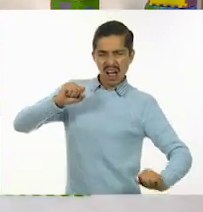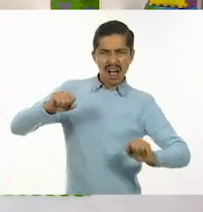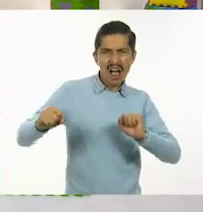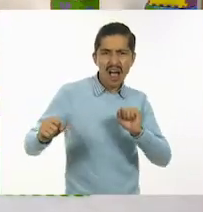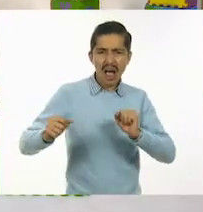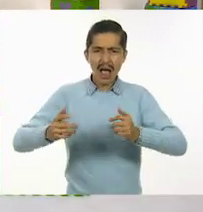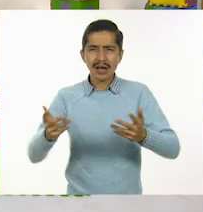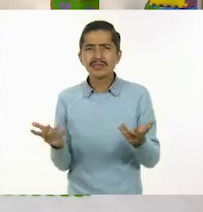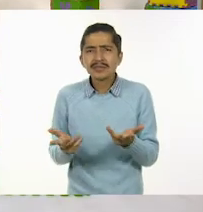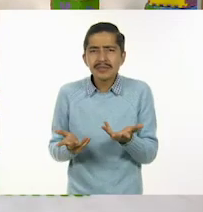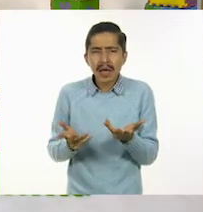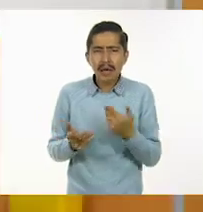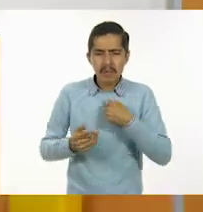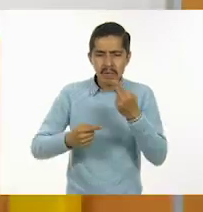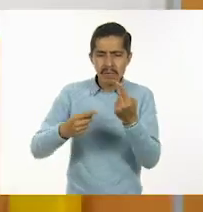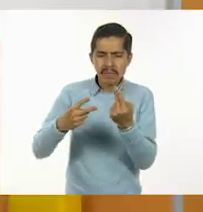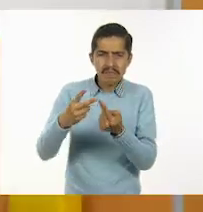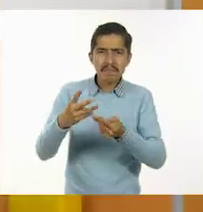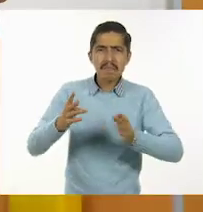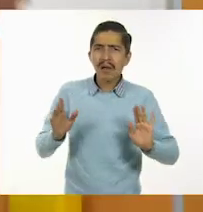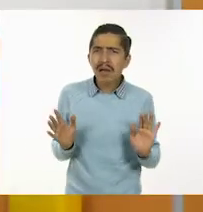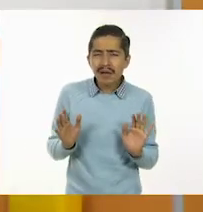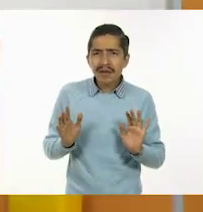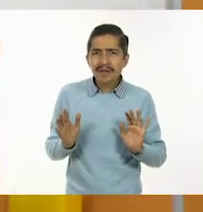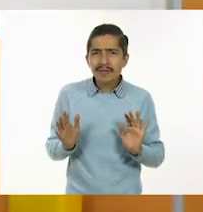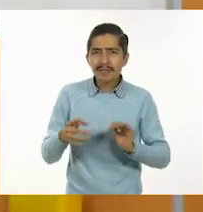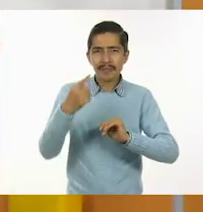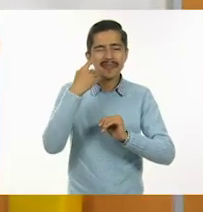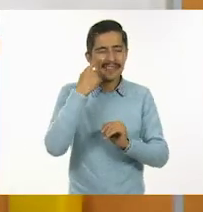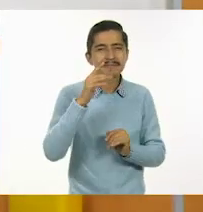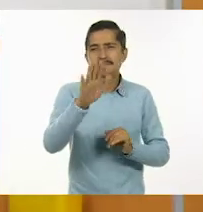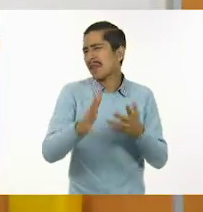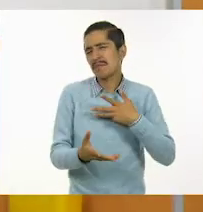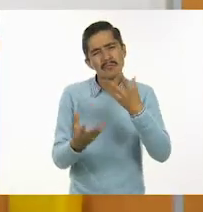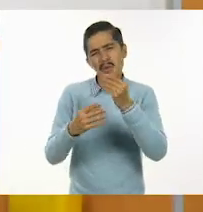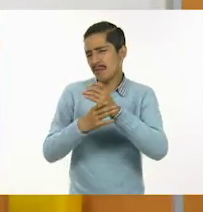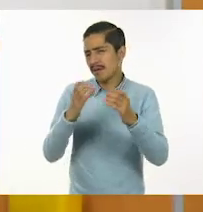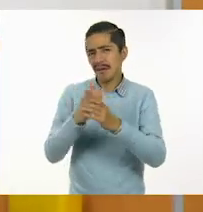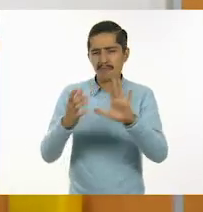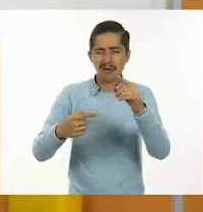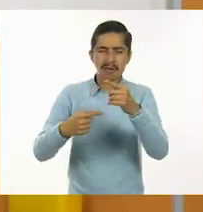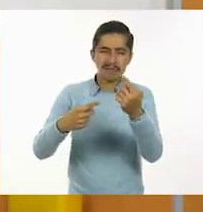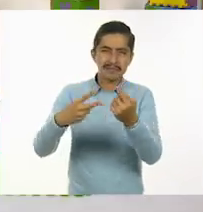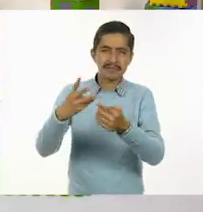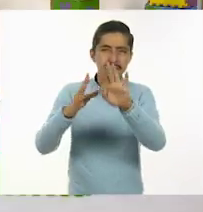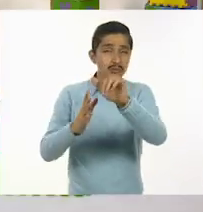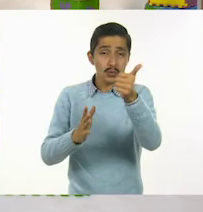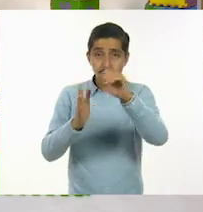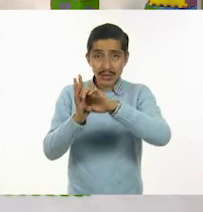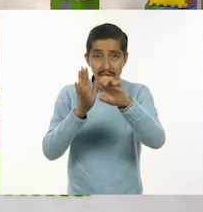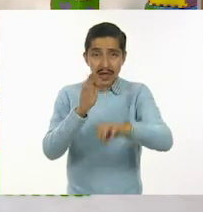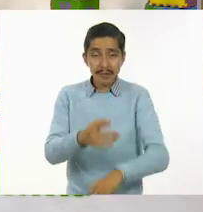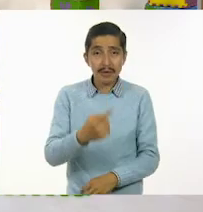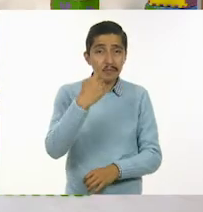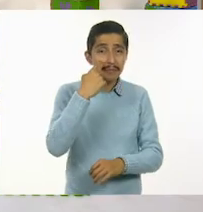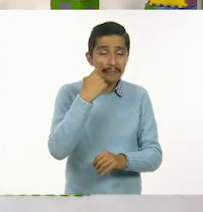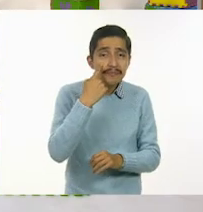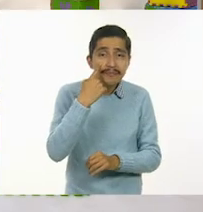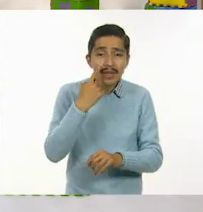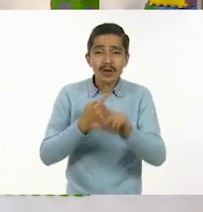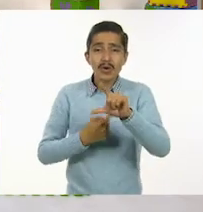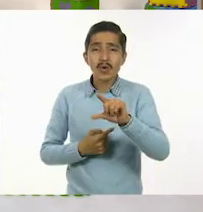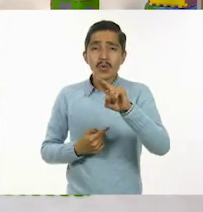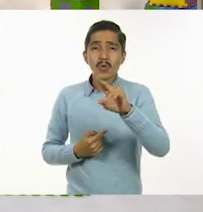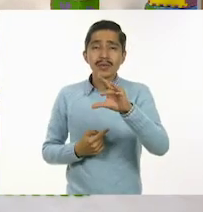hacer lo que yo necesite, ¿no? Así es. Y fíjate, pero hay muchos ejemplos. Vamos a ver este otro ejemplo que nos regala